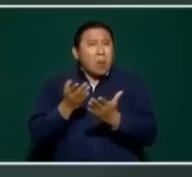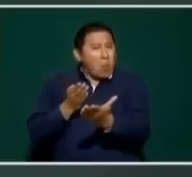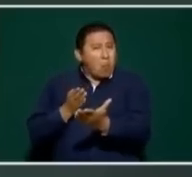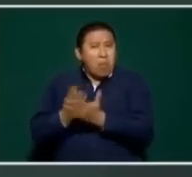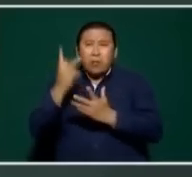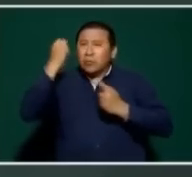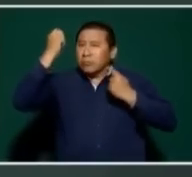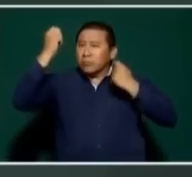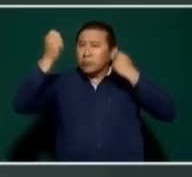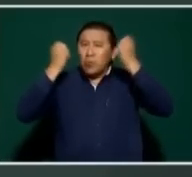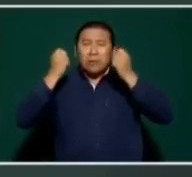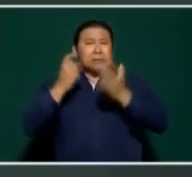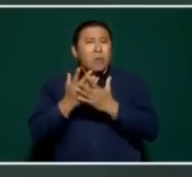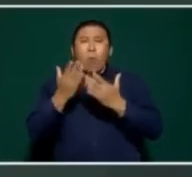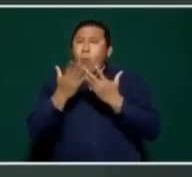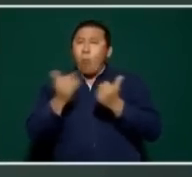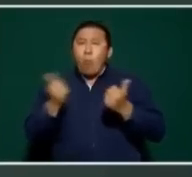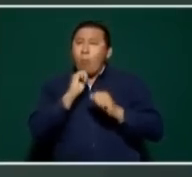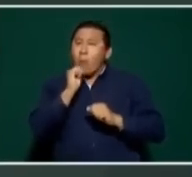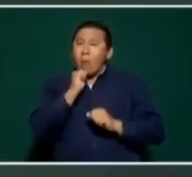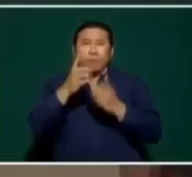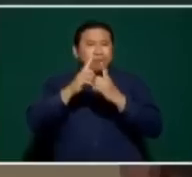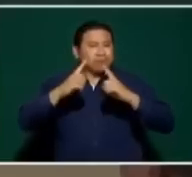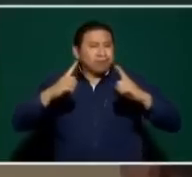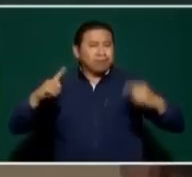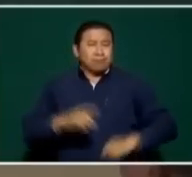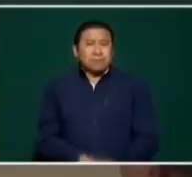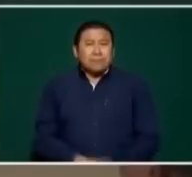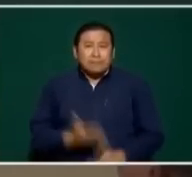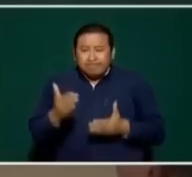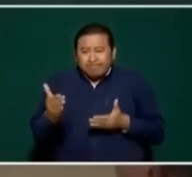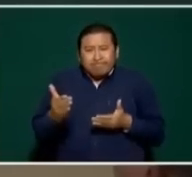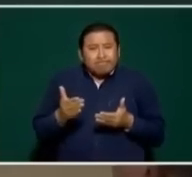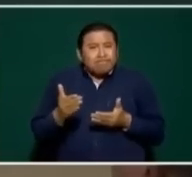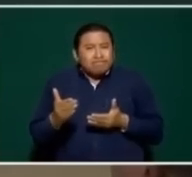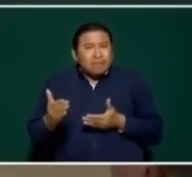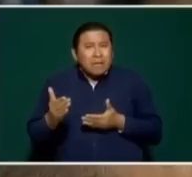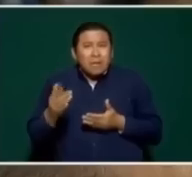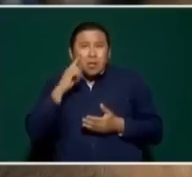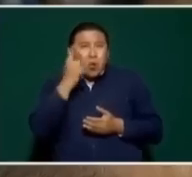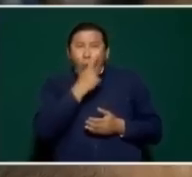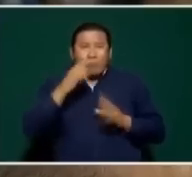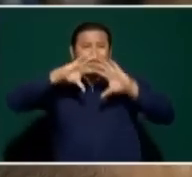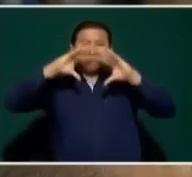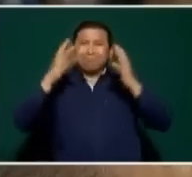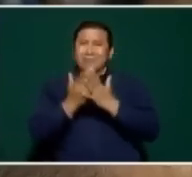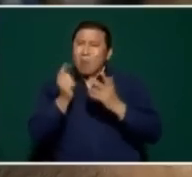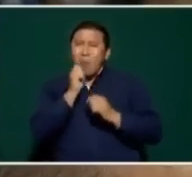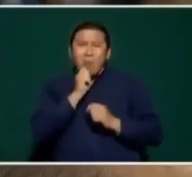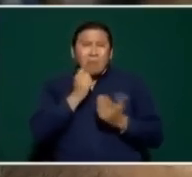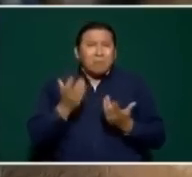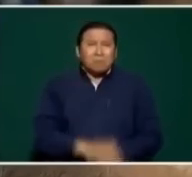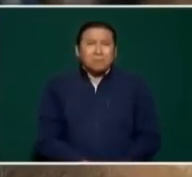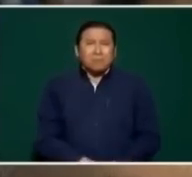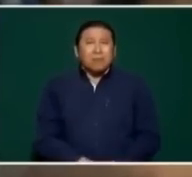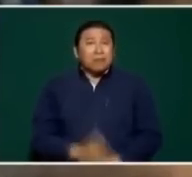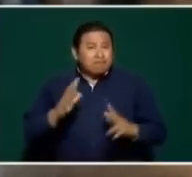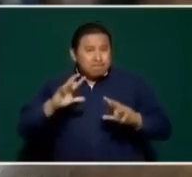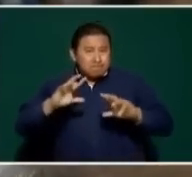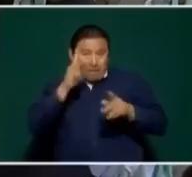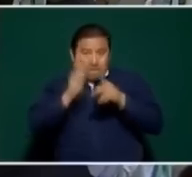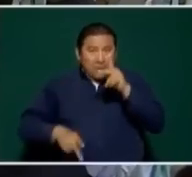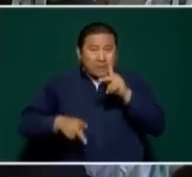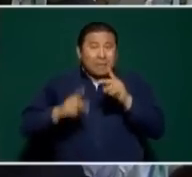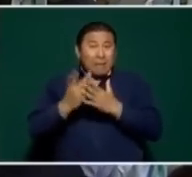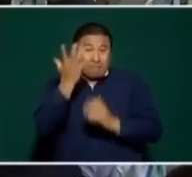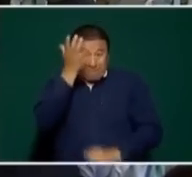destino turístico ni ningún desarrollo que esté pues a los ojos del mundo. Digamos que la parte